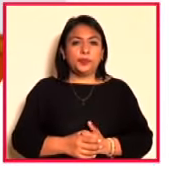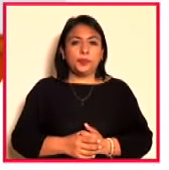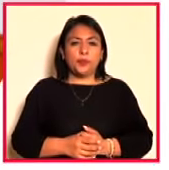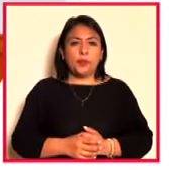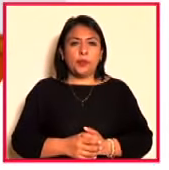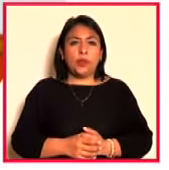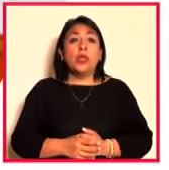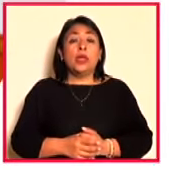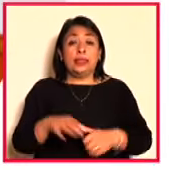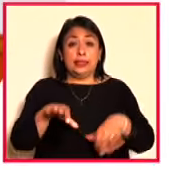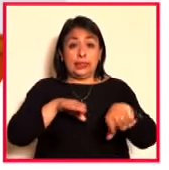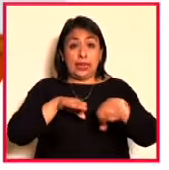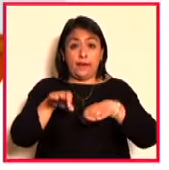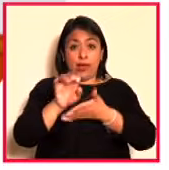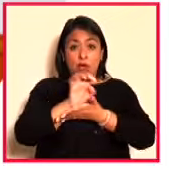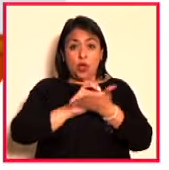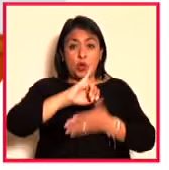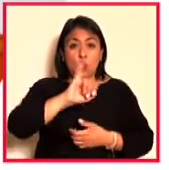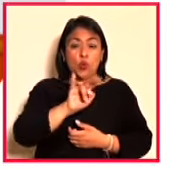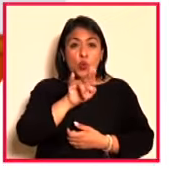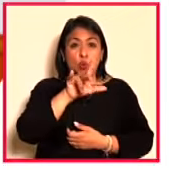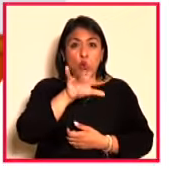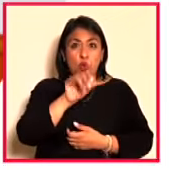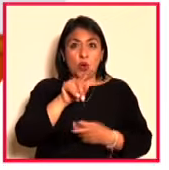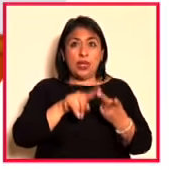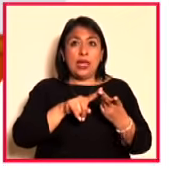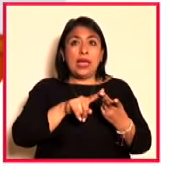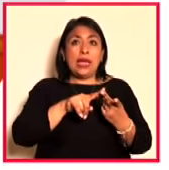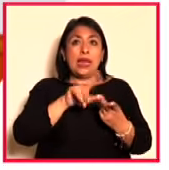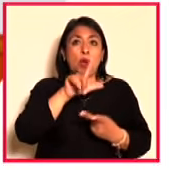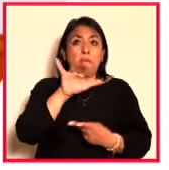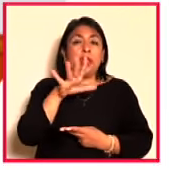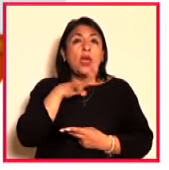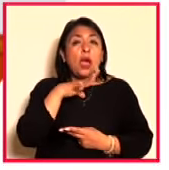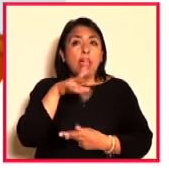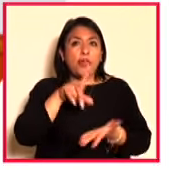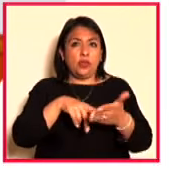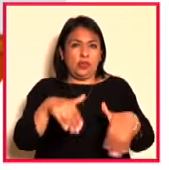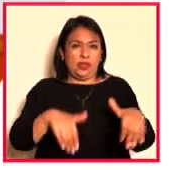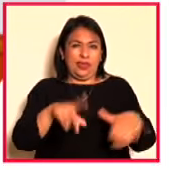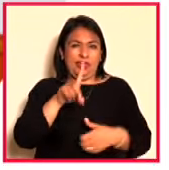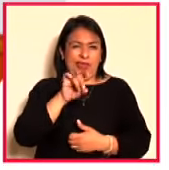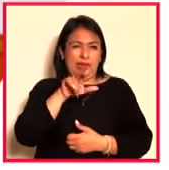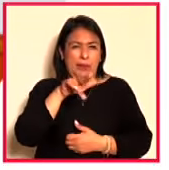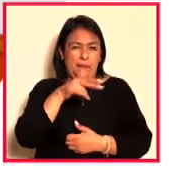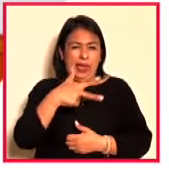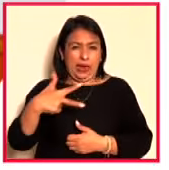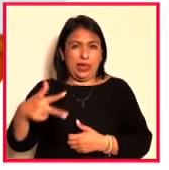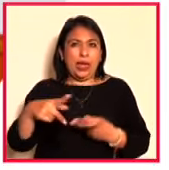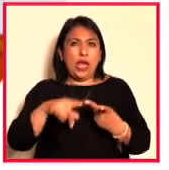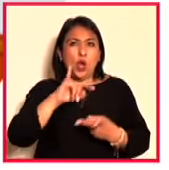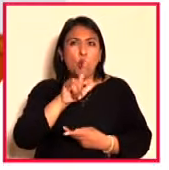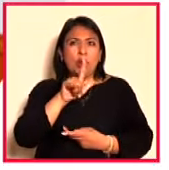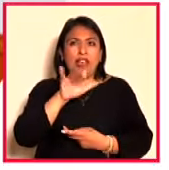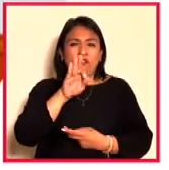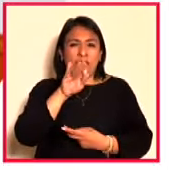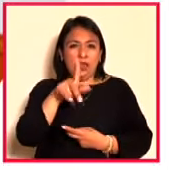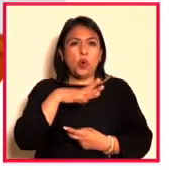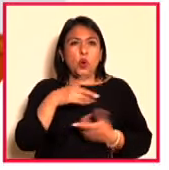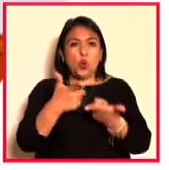El trabajo escénico de Julia Barley y Esmaí Laubik del Odin Teatret de Dinamarca y de Julia Filippo de la compañía